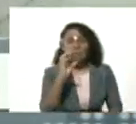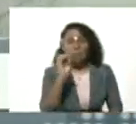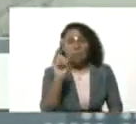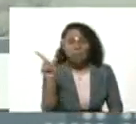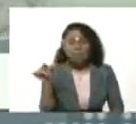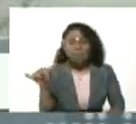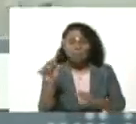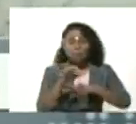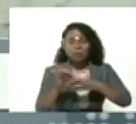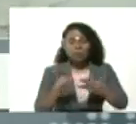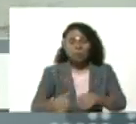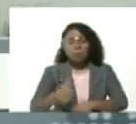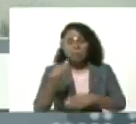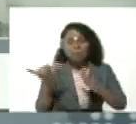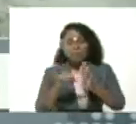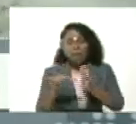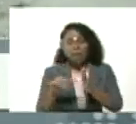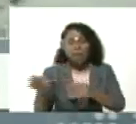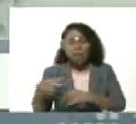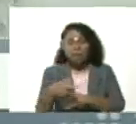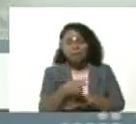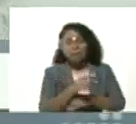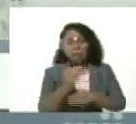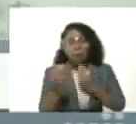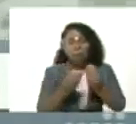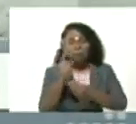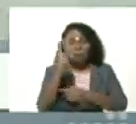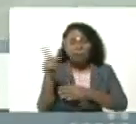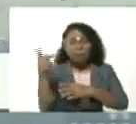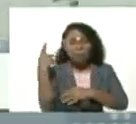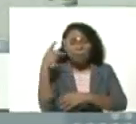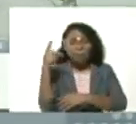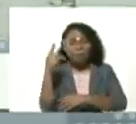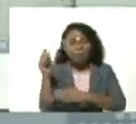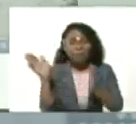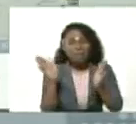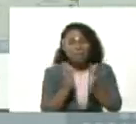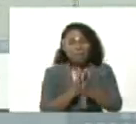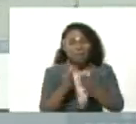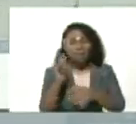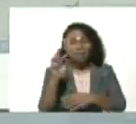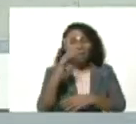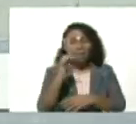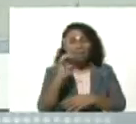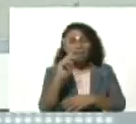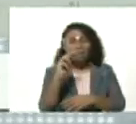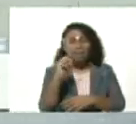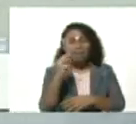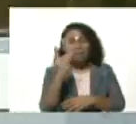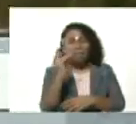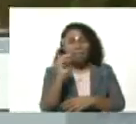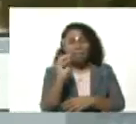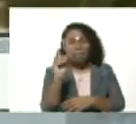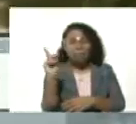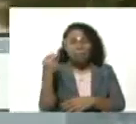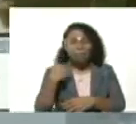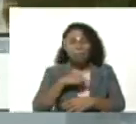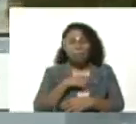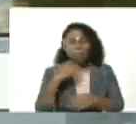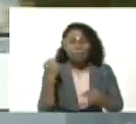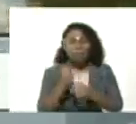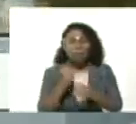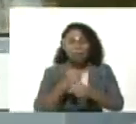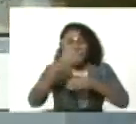más cercano al Orinoco, así como una parroquia de San Fernando. Bueno, pero hemos estado trabajando,